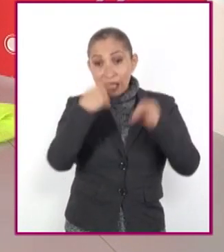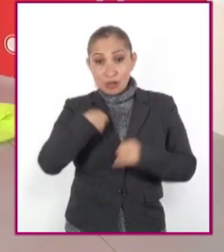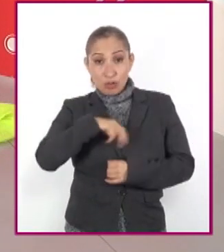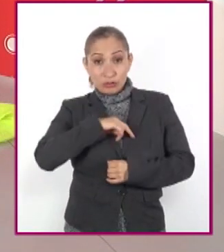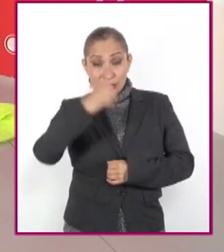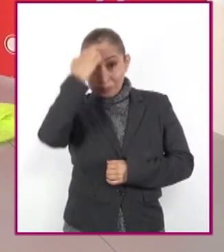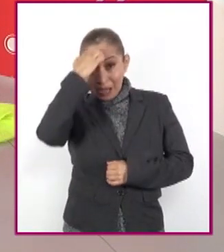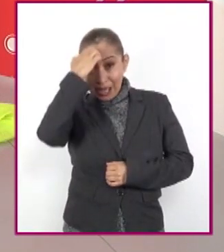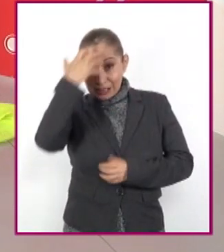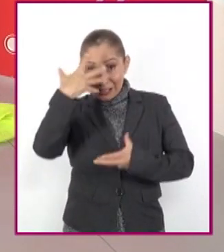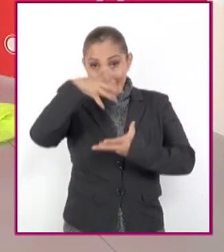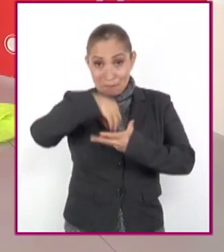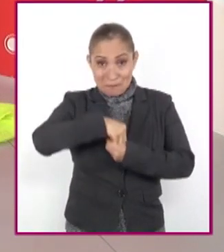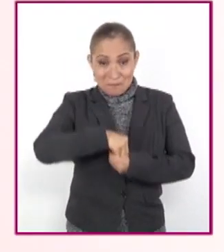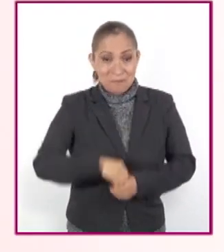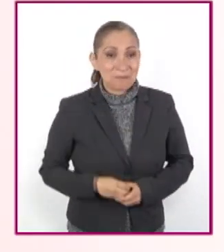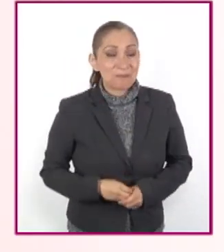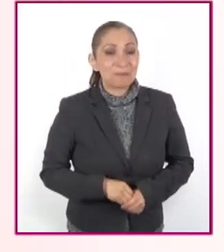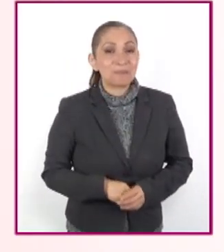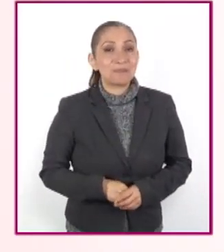experiencias.